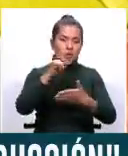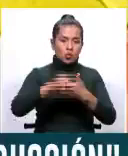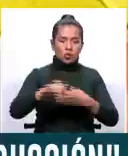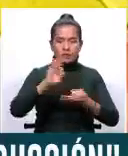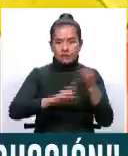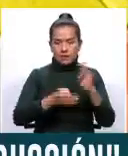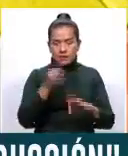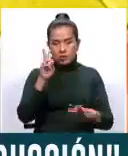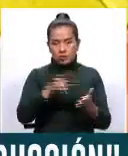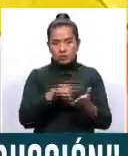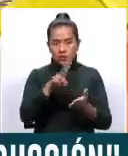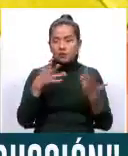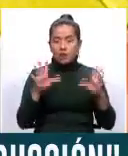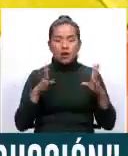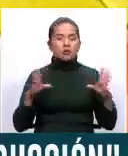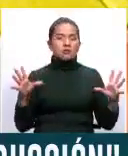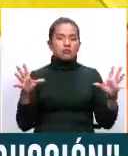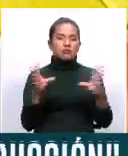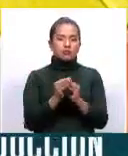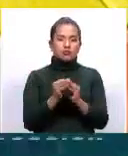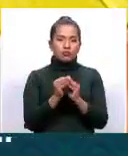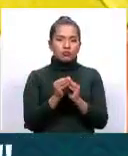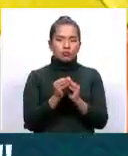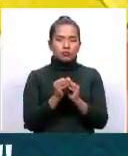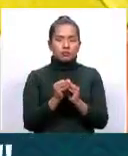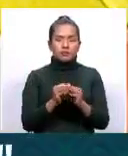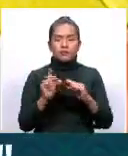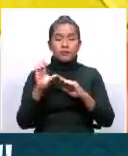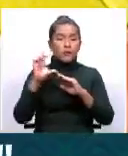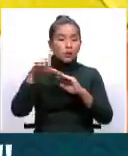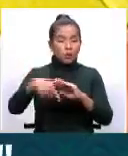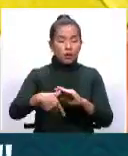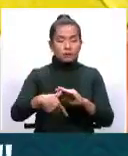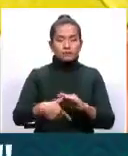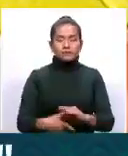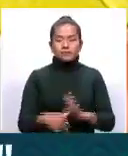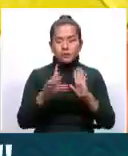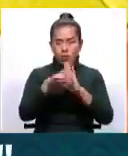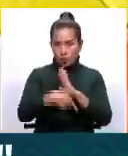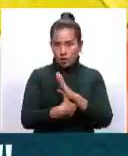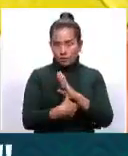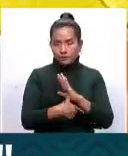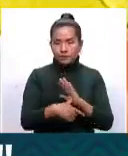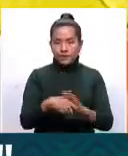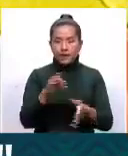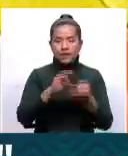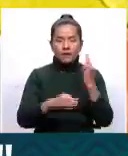se sostuvo esta reunión. En fecha